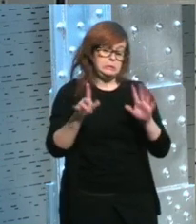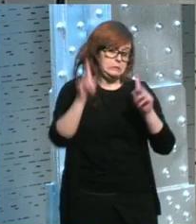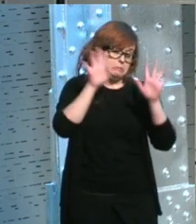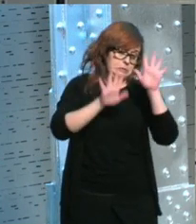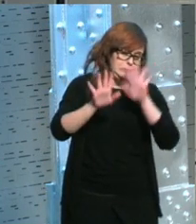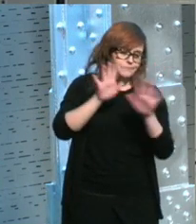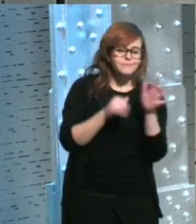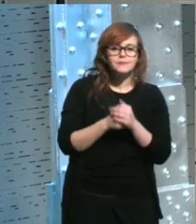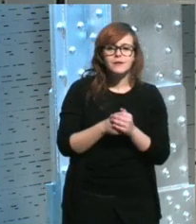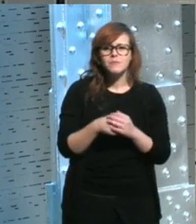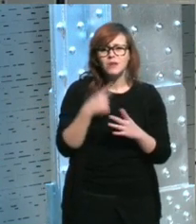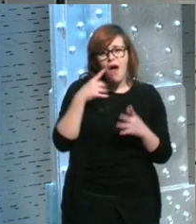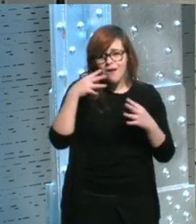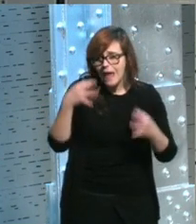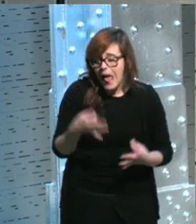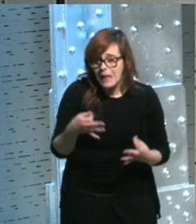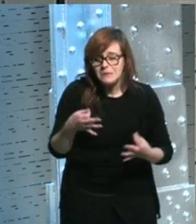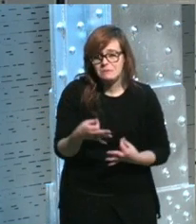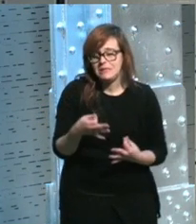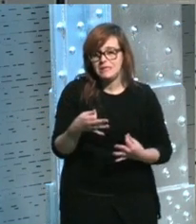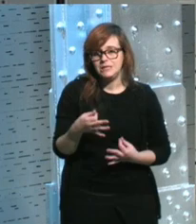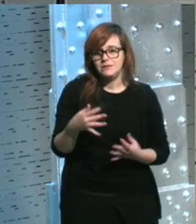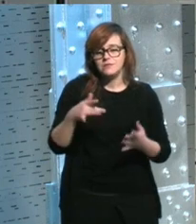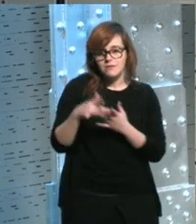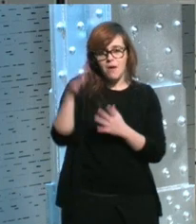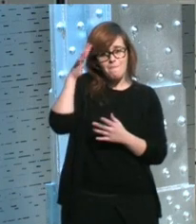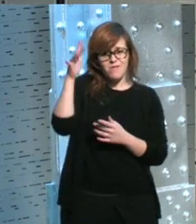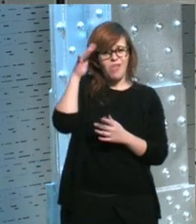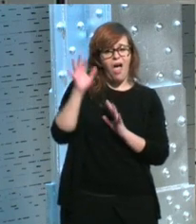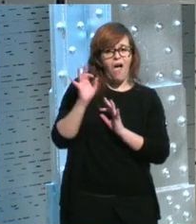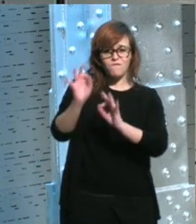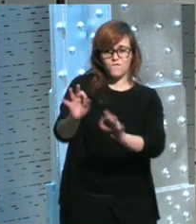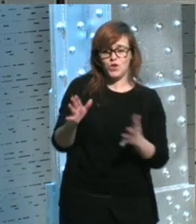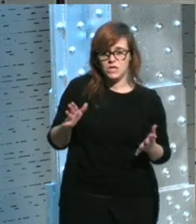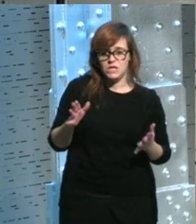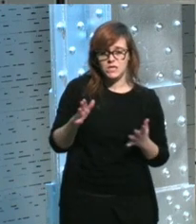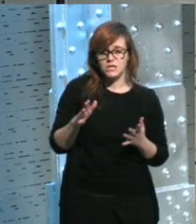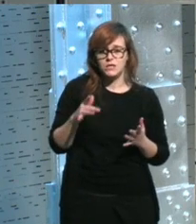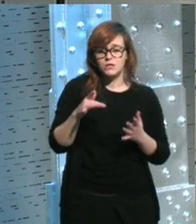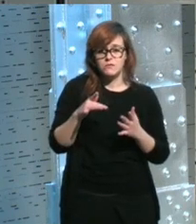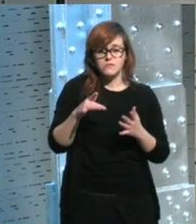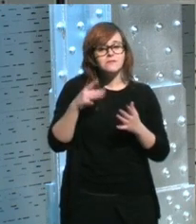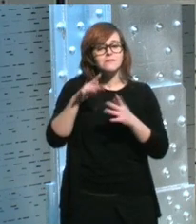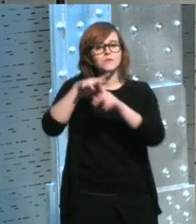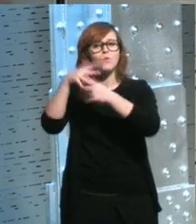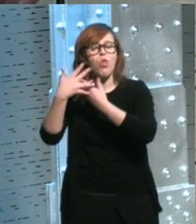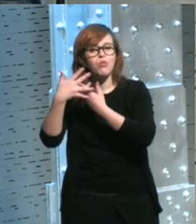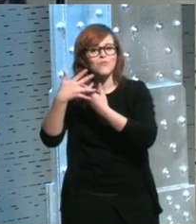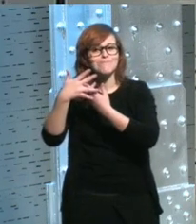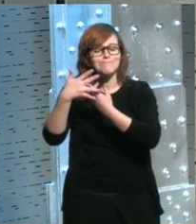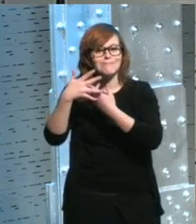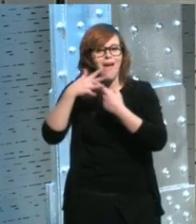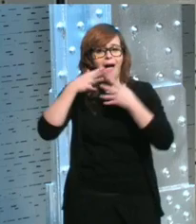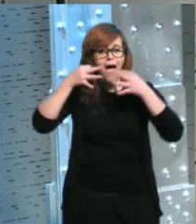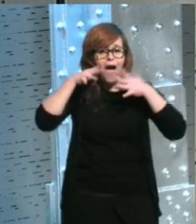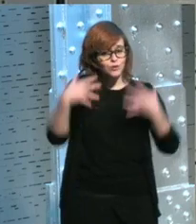una perfecta metáfora por lo que estamos viviendo en este momento, donde hay